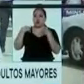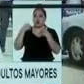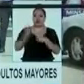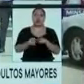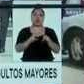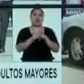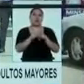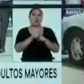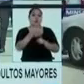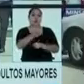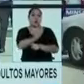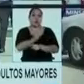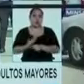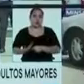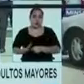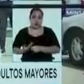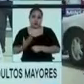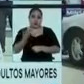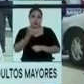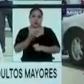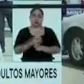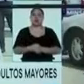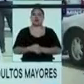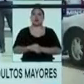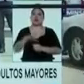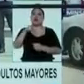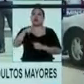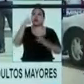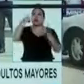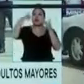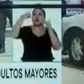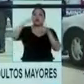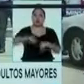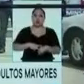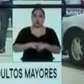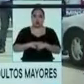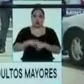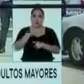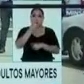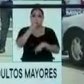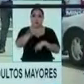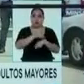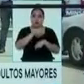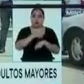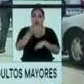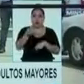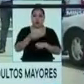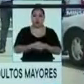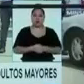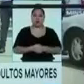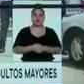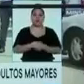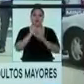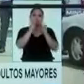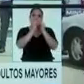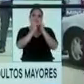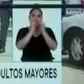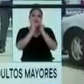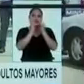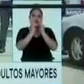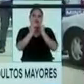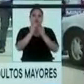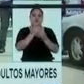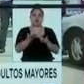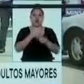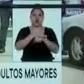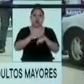Willax, por el Facebook, por el Twitter o por YouTube. La imagen es el chavismo puro y duro. El